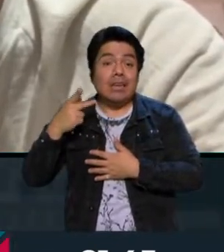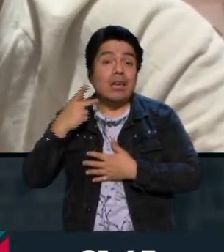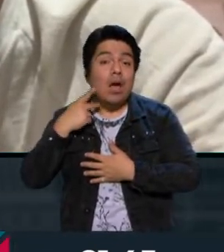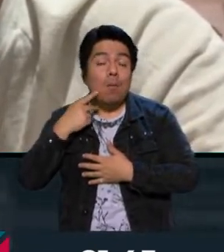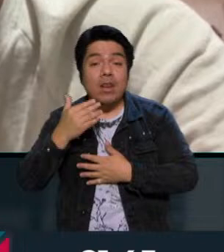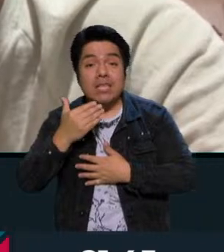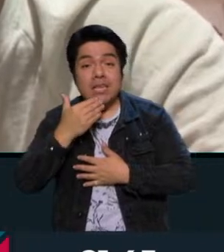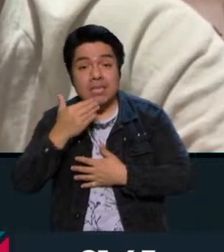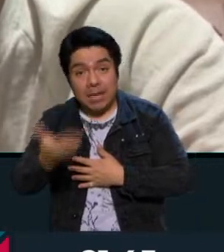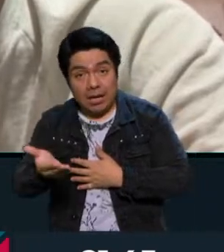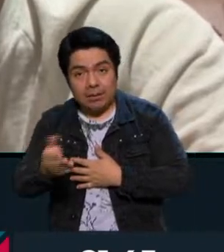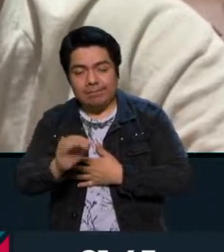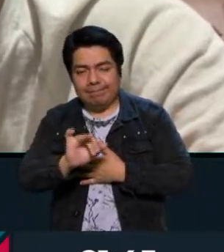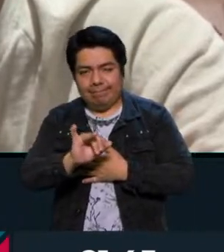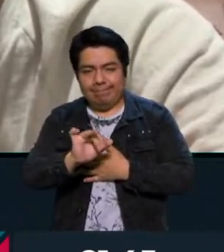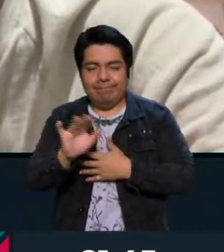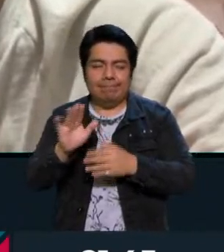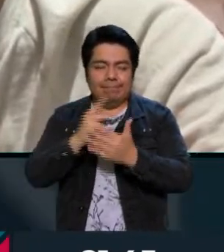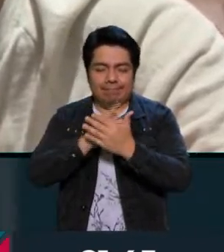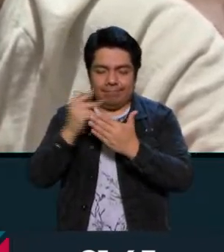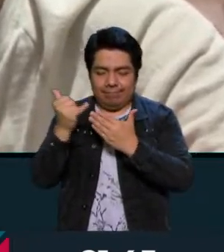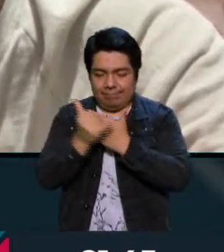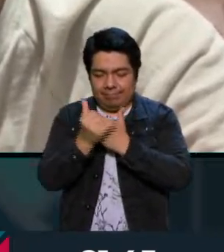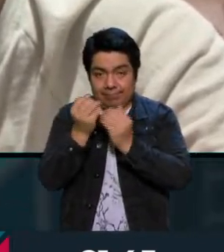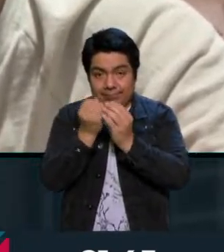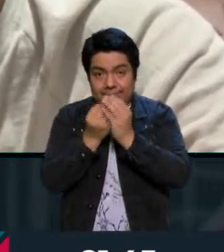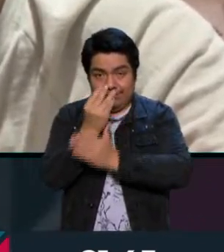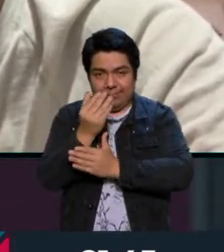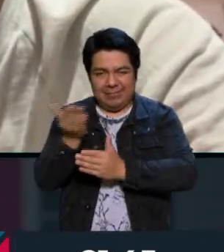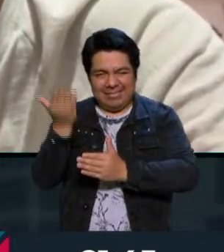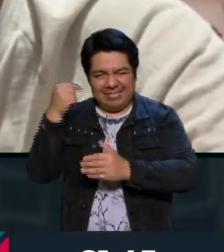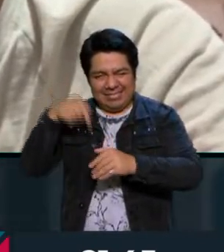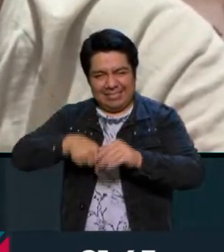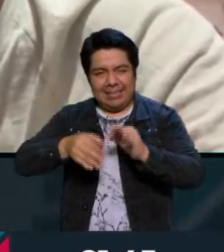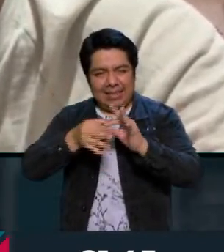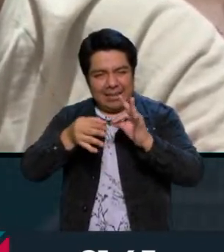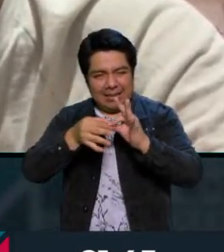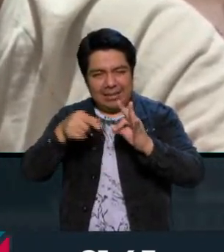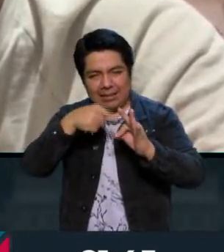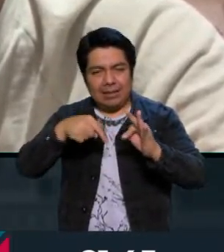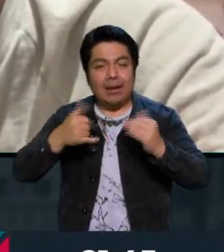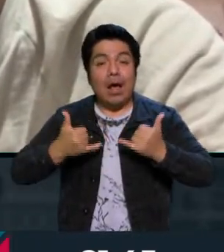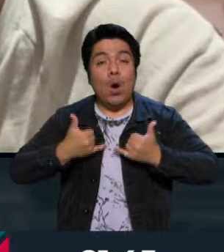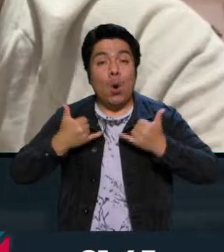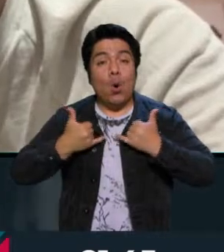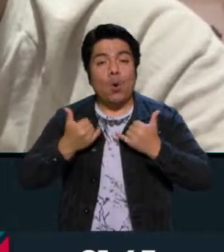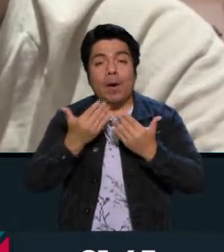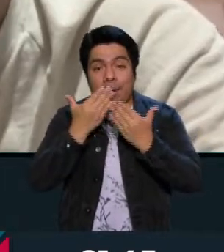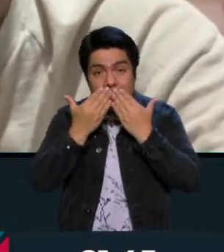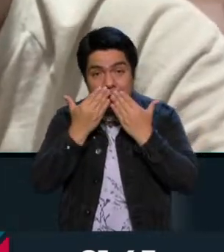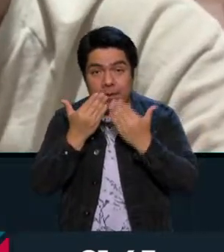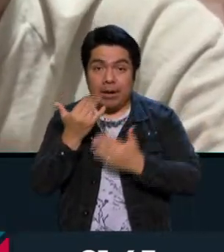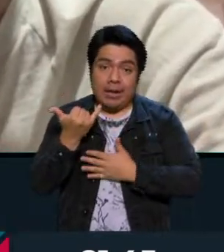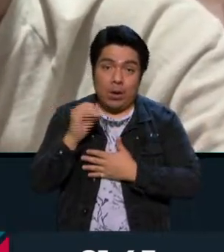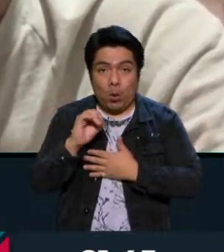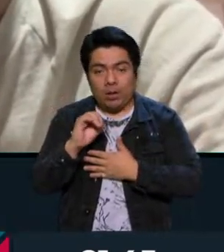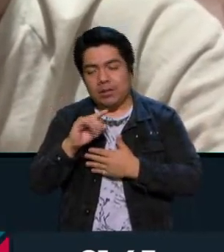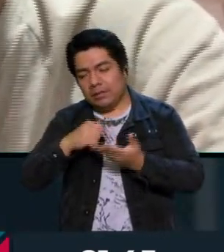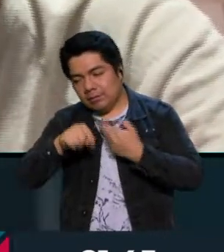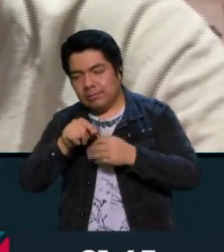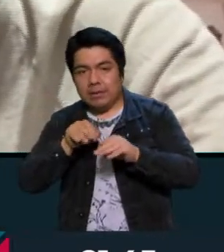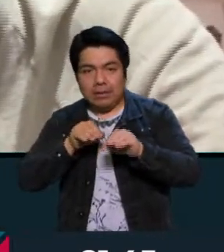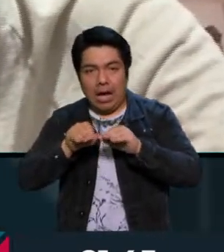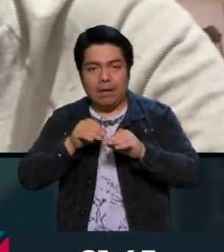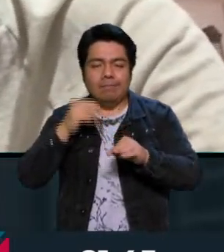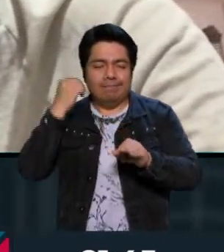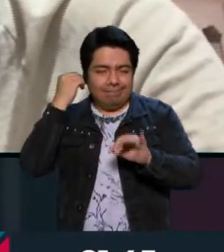viviendo, que también este proyecto piloto del que hablamos aquí para jóvenes que estudian y trabajan, se habló